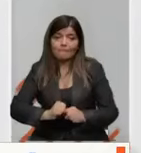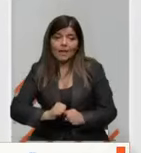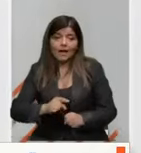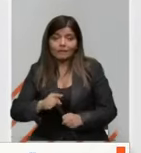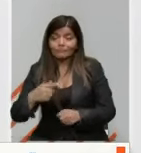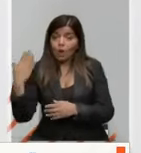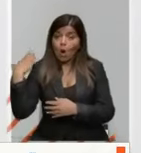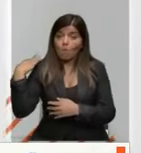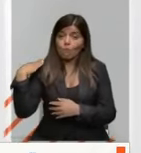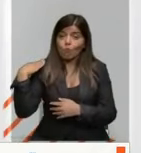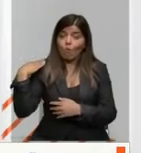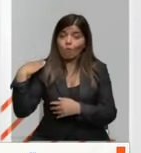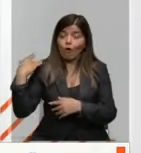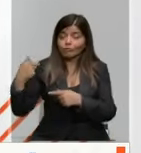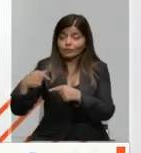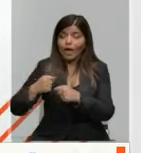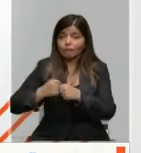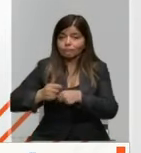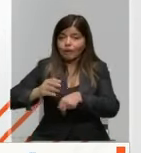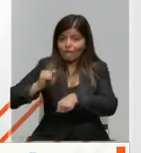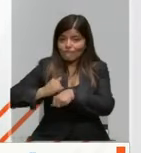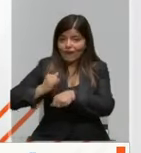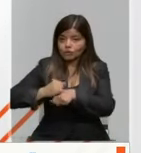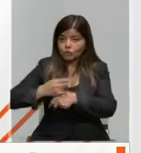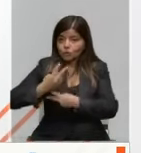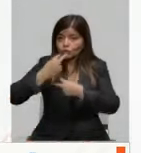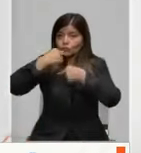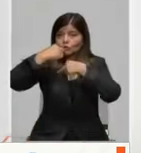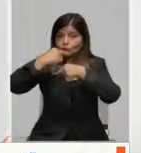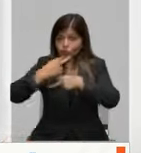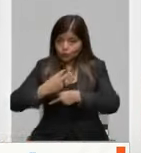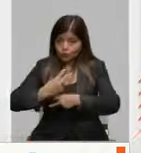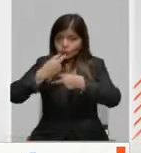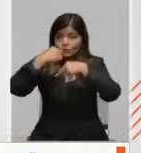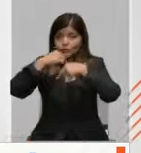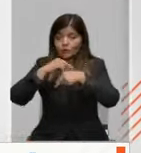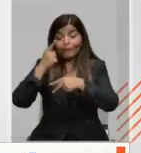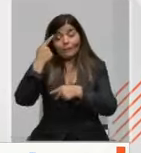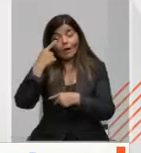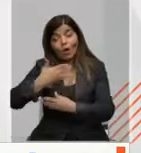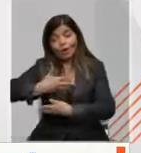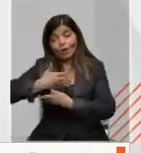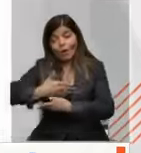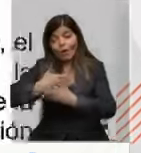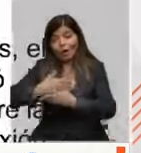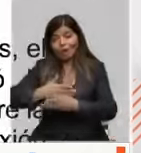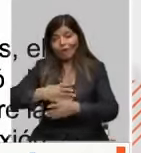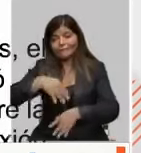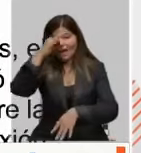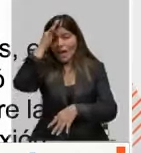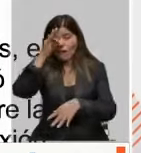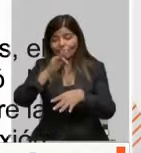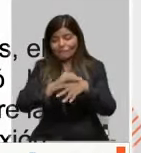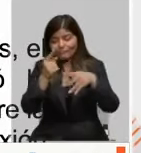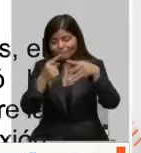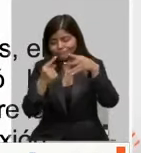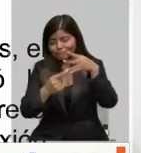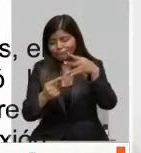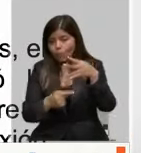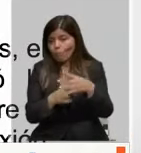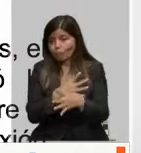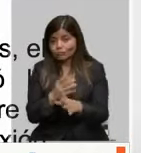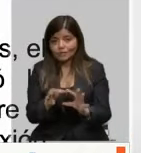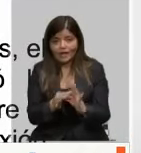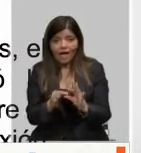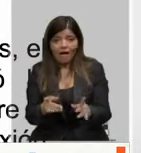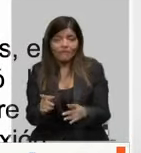pulmón artificial que le permitió seguir respirando. Pero el bebé presentaba una base de patologías muy graves, entre